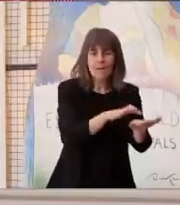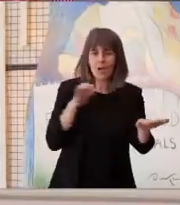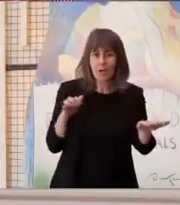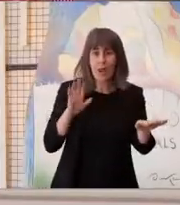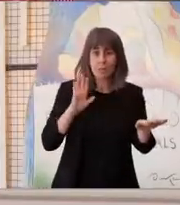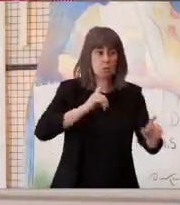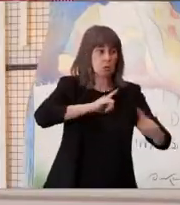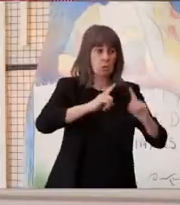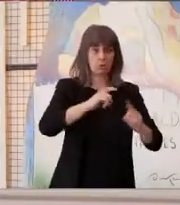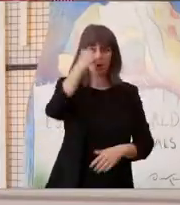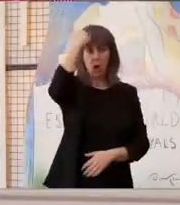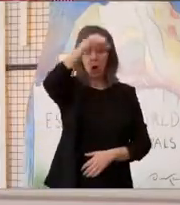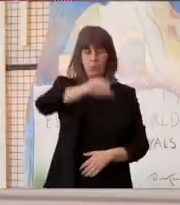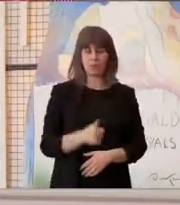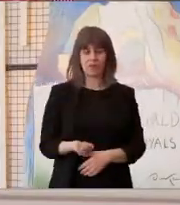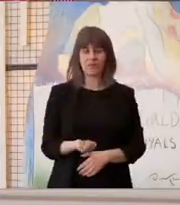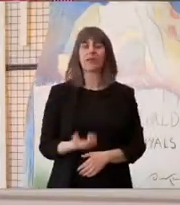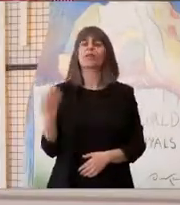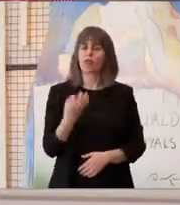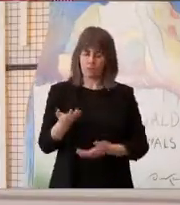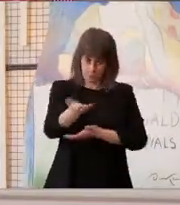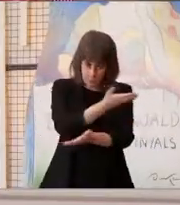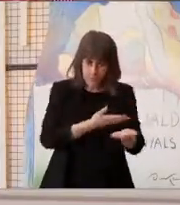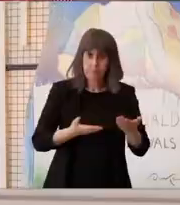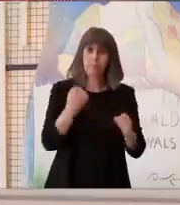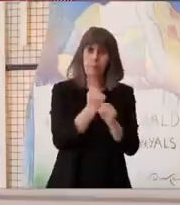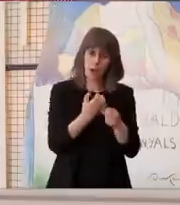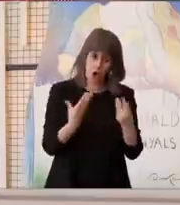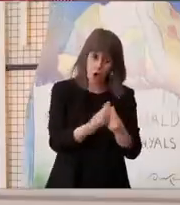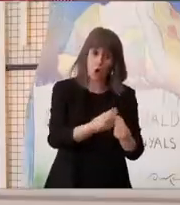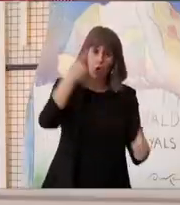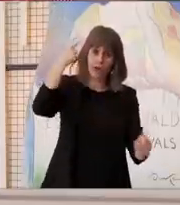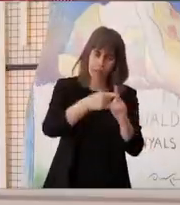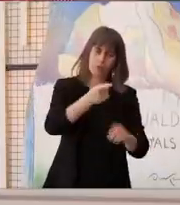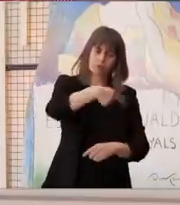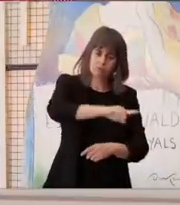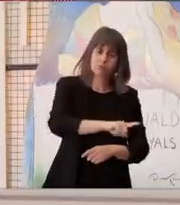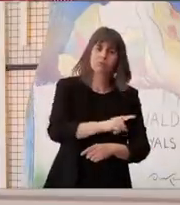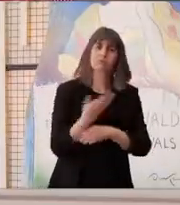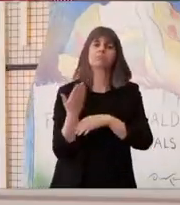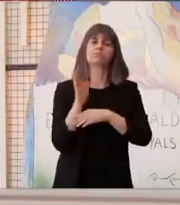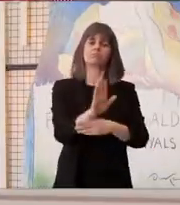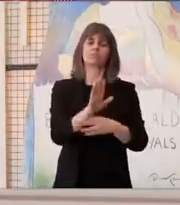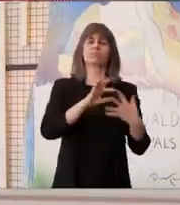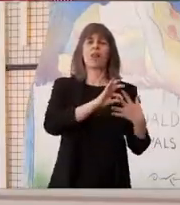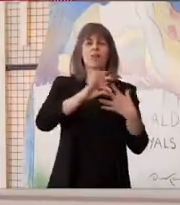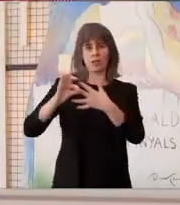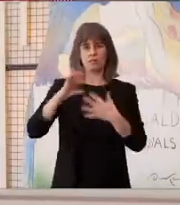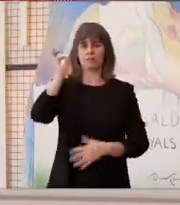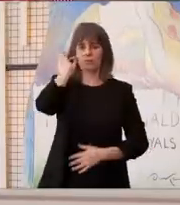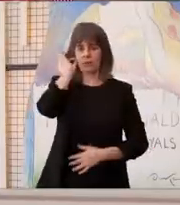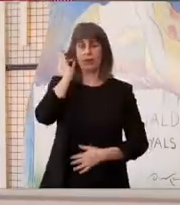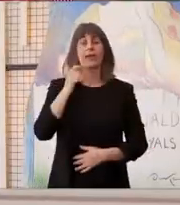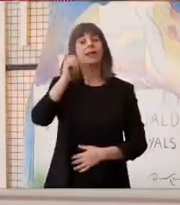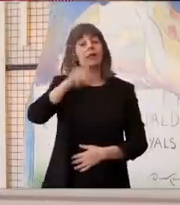trabajando mucho con ellas para dar ese salto cualitativo para que ellas sean dirigentes y también trabajando mucho